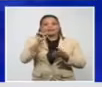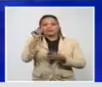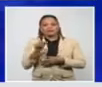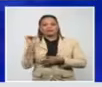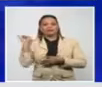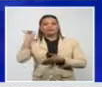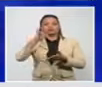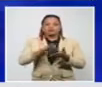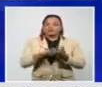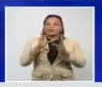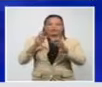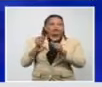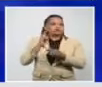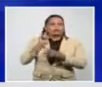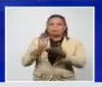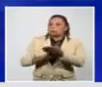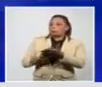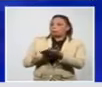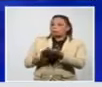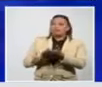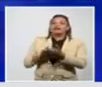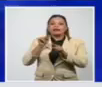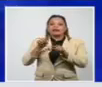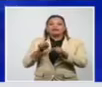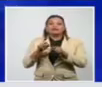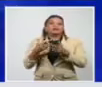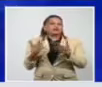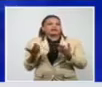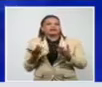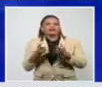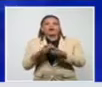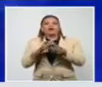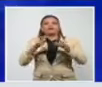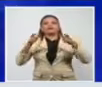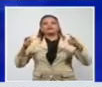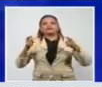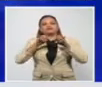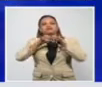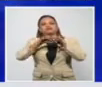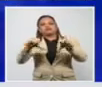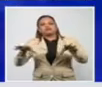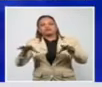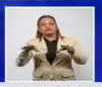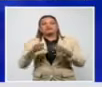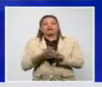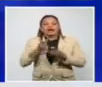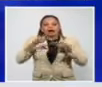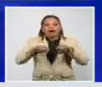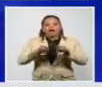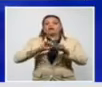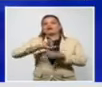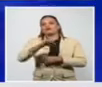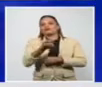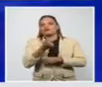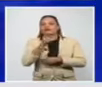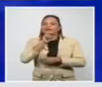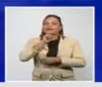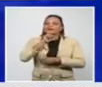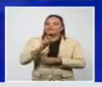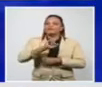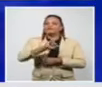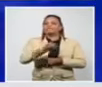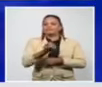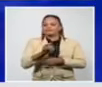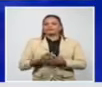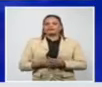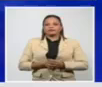el resultado del estudio, pues generó una transmisión que es la que se está controlando, pero que cuesta un poco de